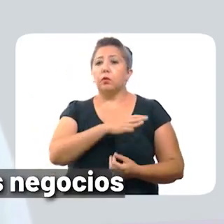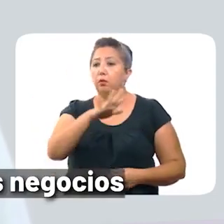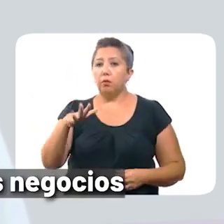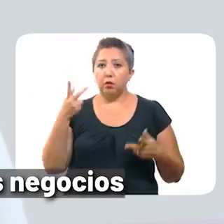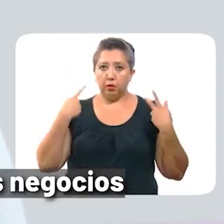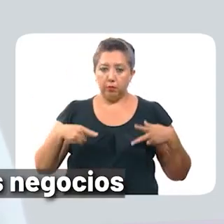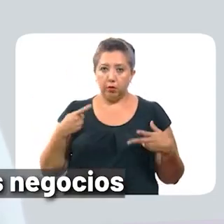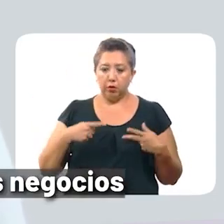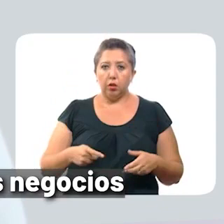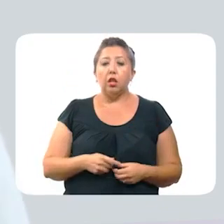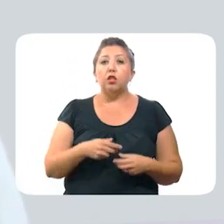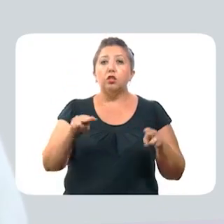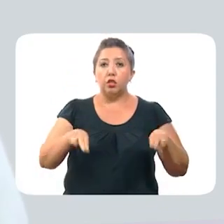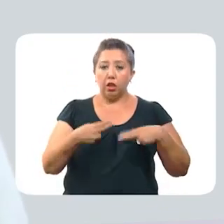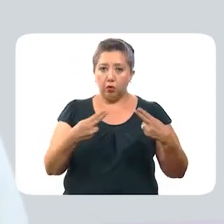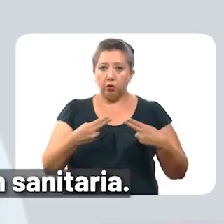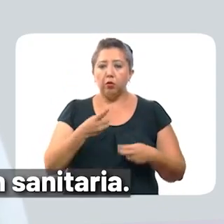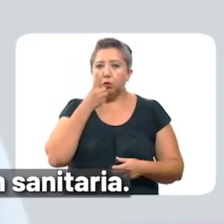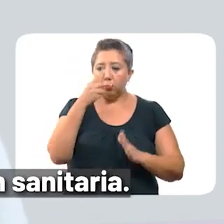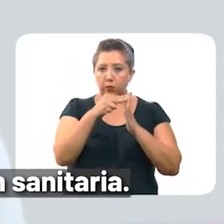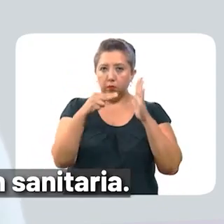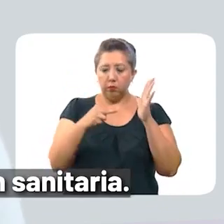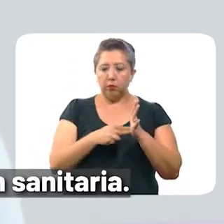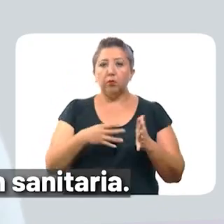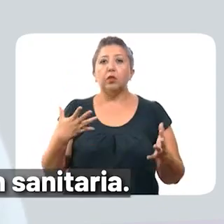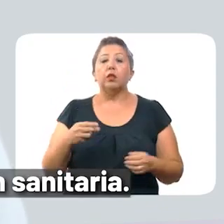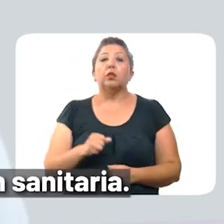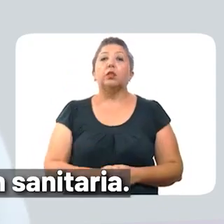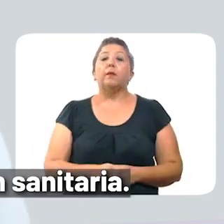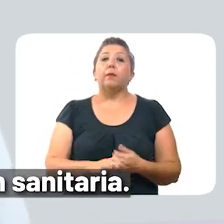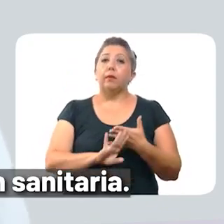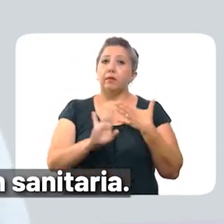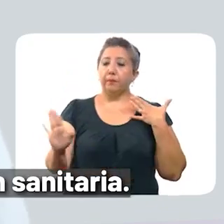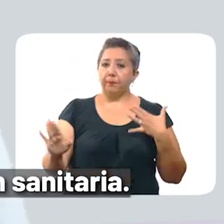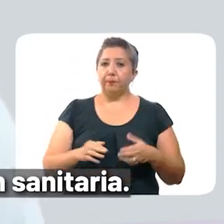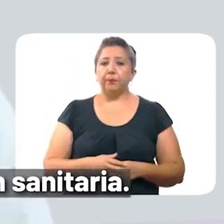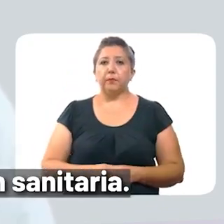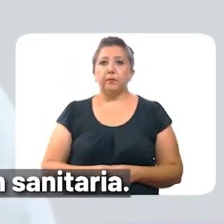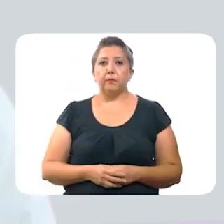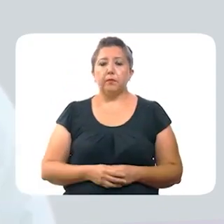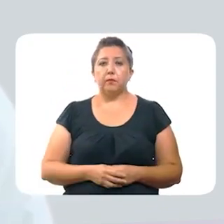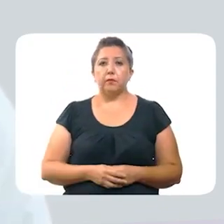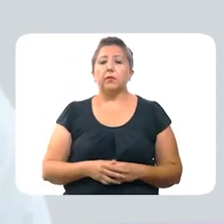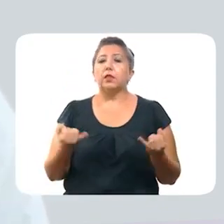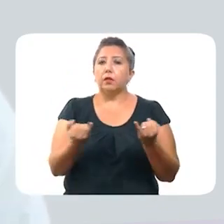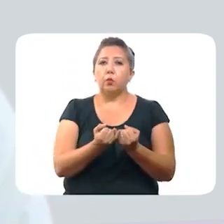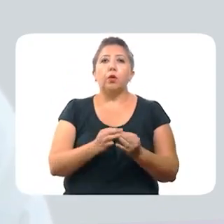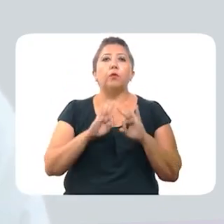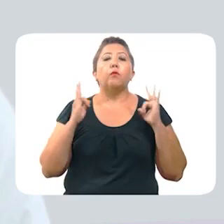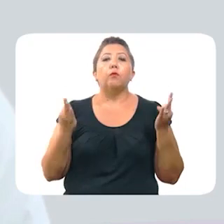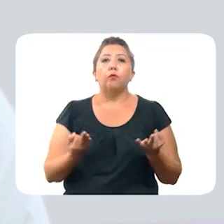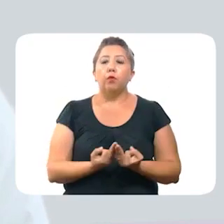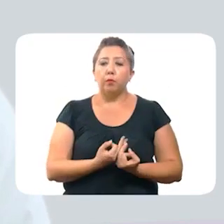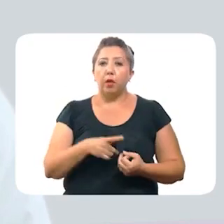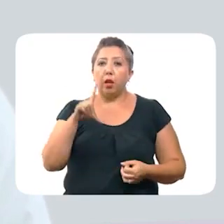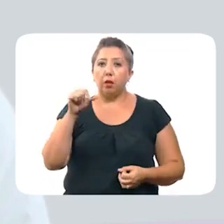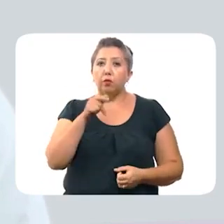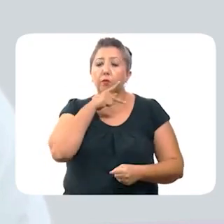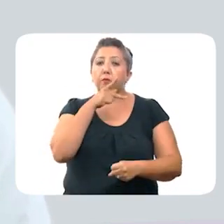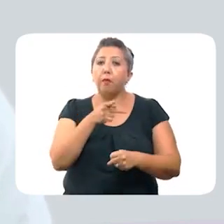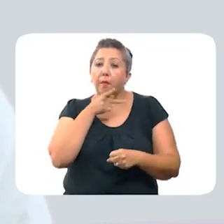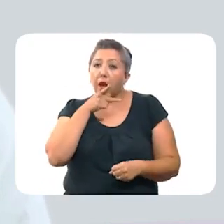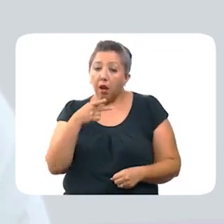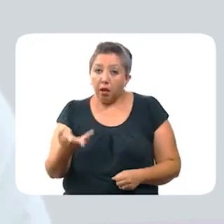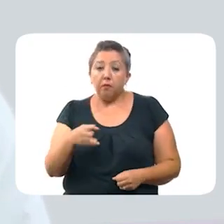las personas y a todos los negocios que seamos estrictos con la aplicación de las medidas de prevención sanitaria. De igual forma, a las y a los padres